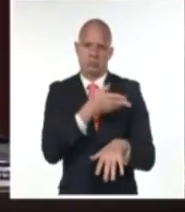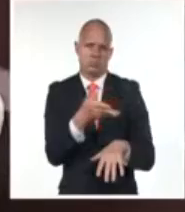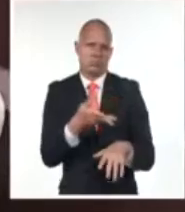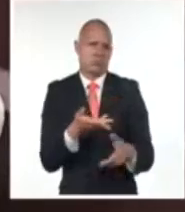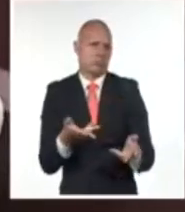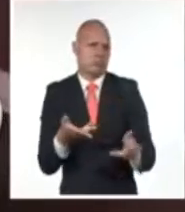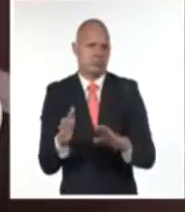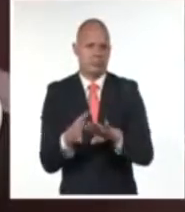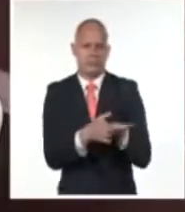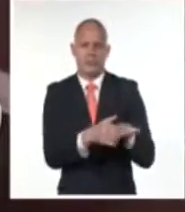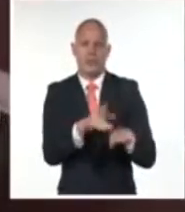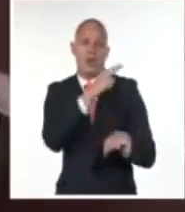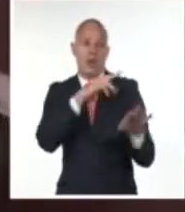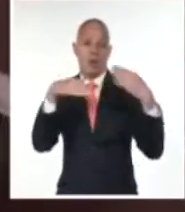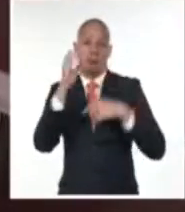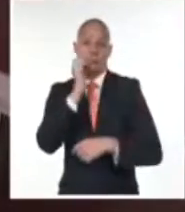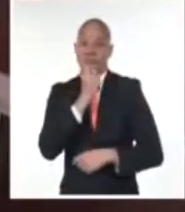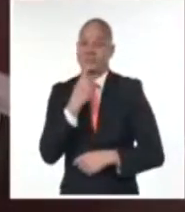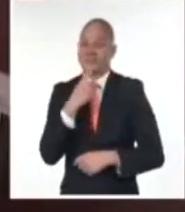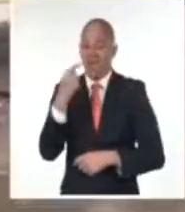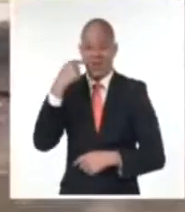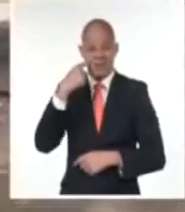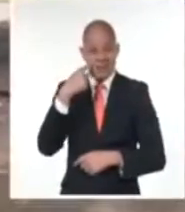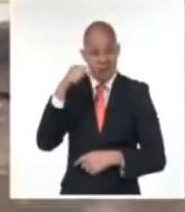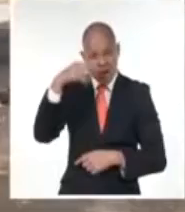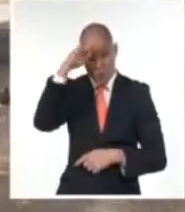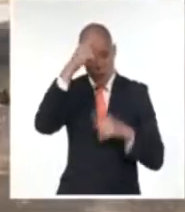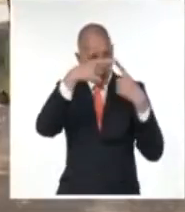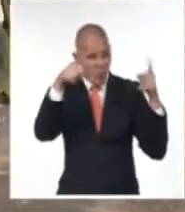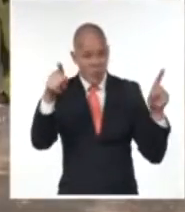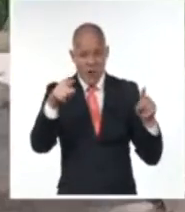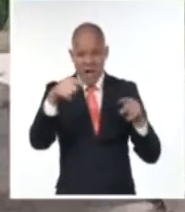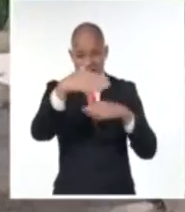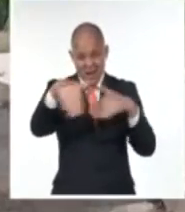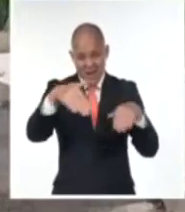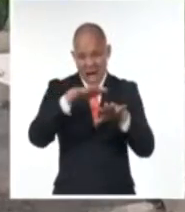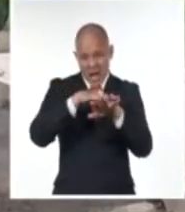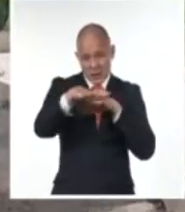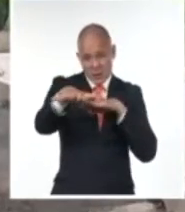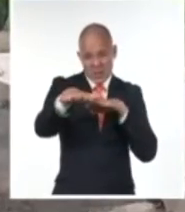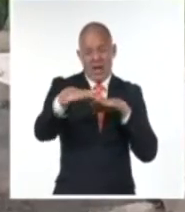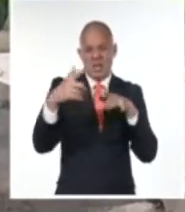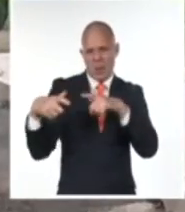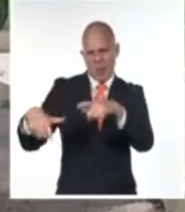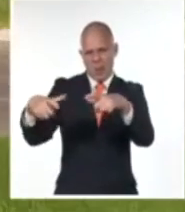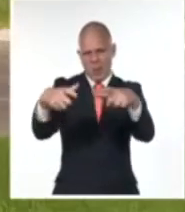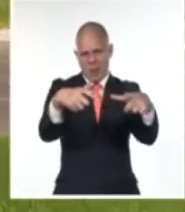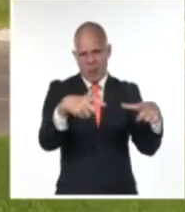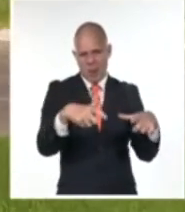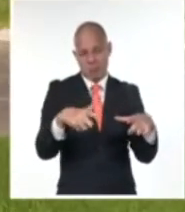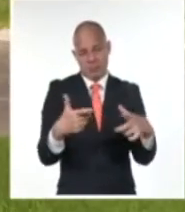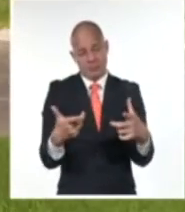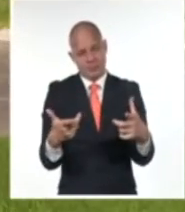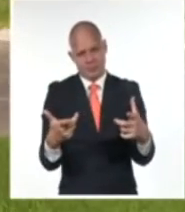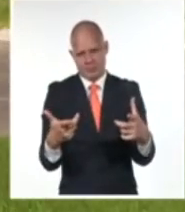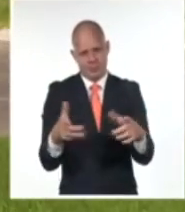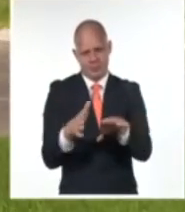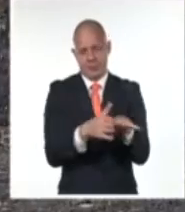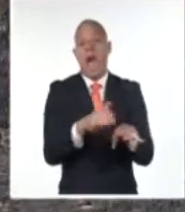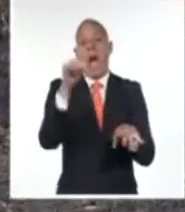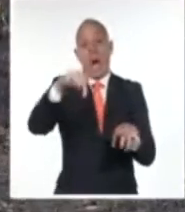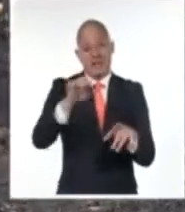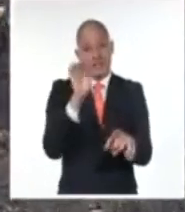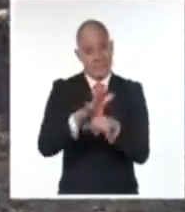abordó la compleja situación de los viales en el país y anunció que se iniciará la reparación de la autopista nacional y